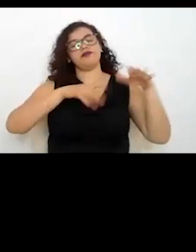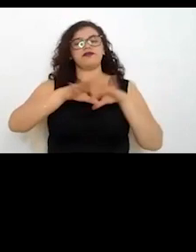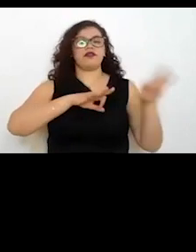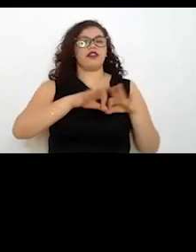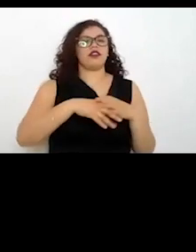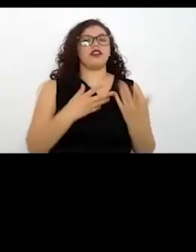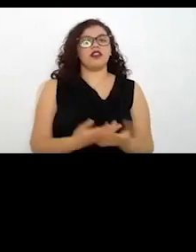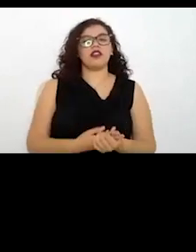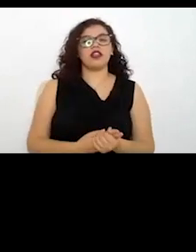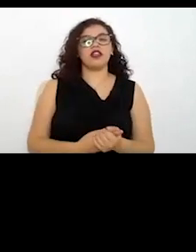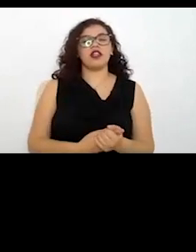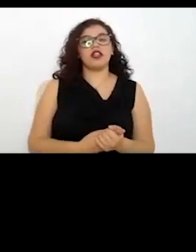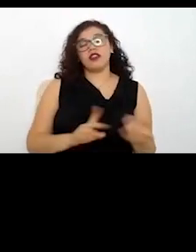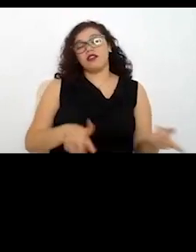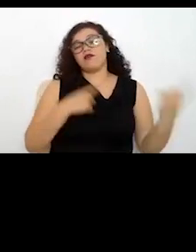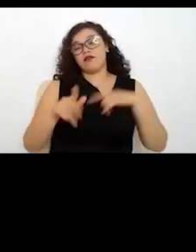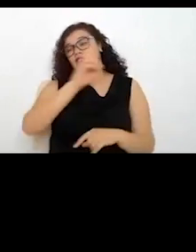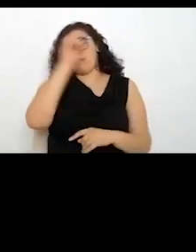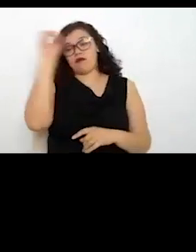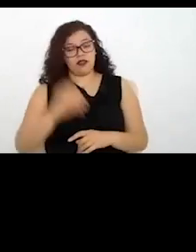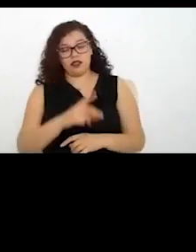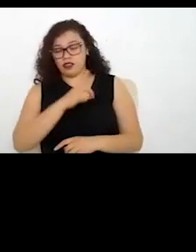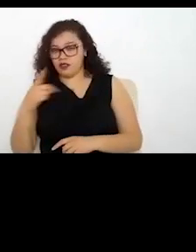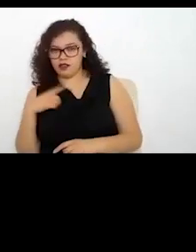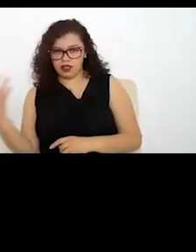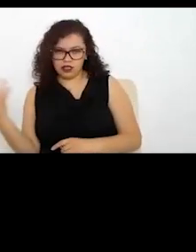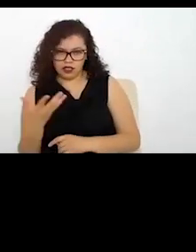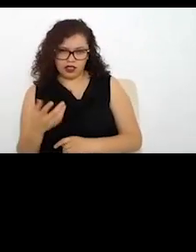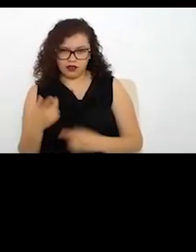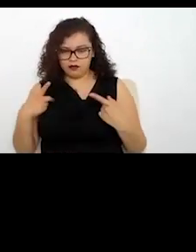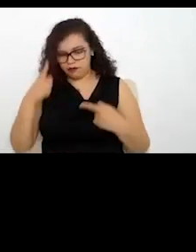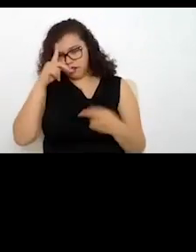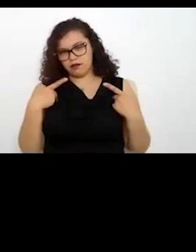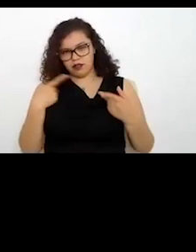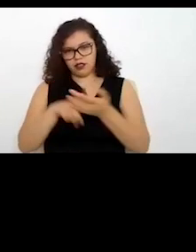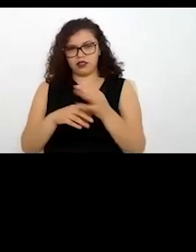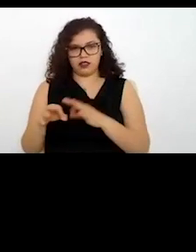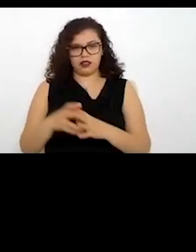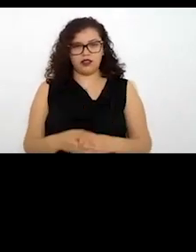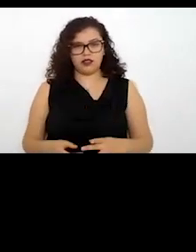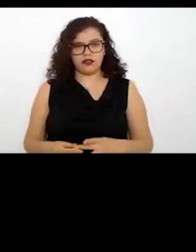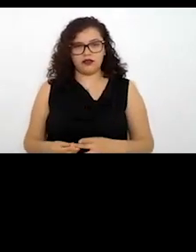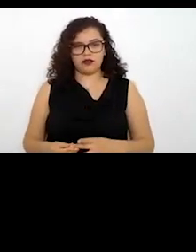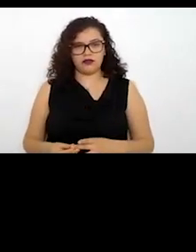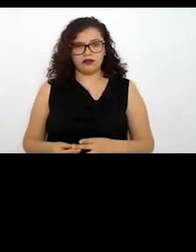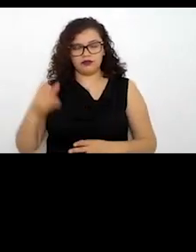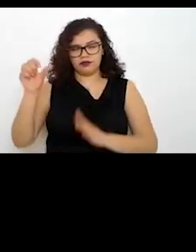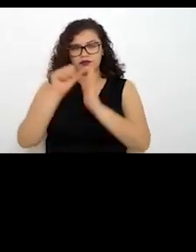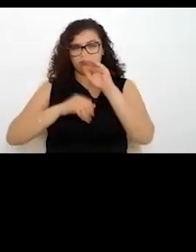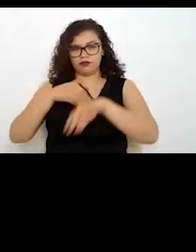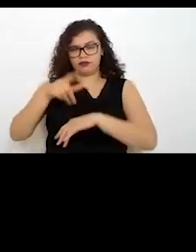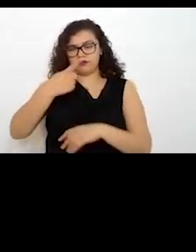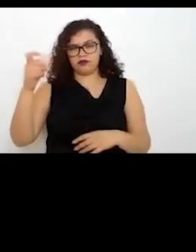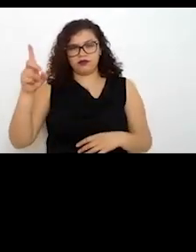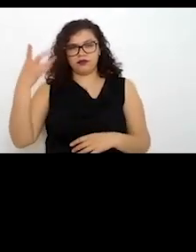hablar de su contraparte, que son las obligaciones que se tienen los trabajadores. Esto lo podemos encontrar en el artículo 134 de la